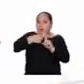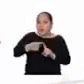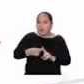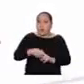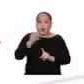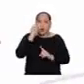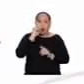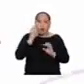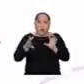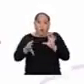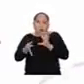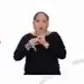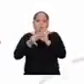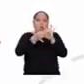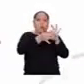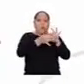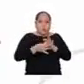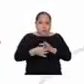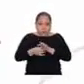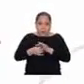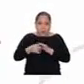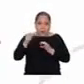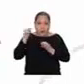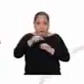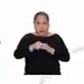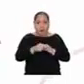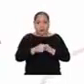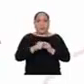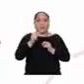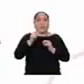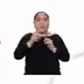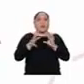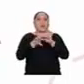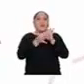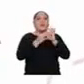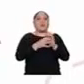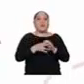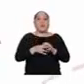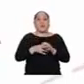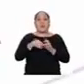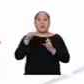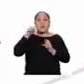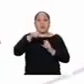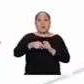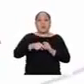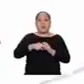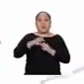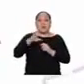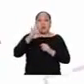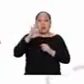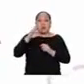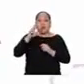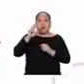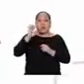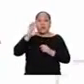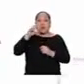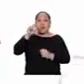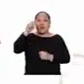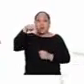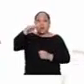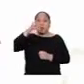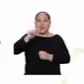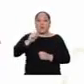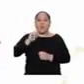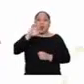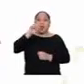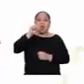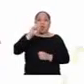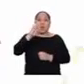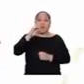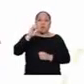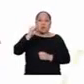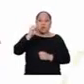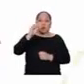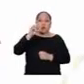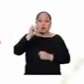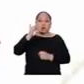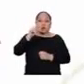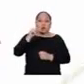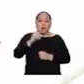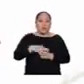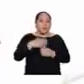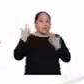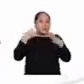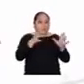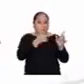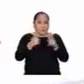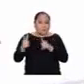los valores que tenemos en la columna de frecuencia absoluta. ¡Y listo! Chicas,